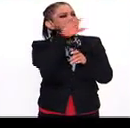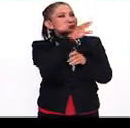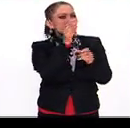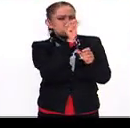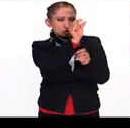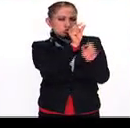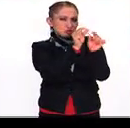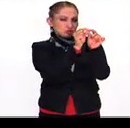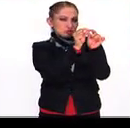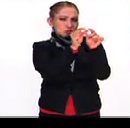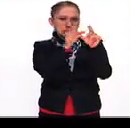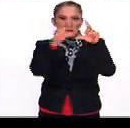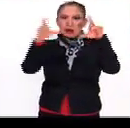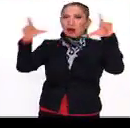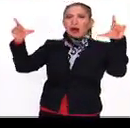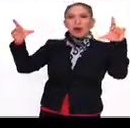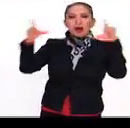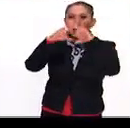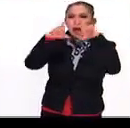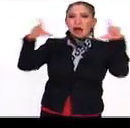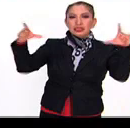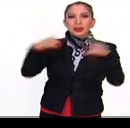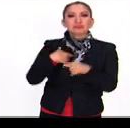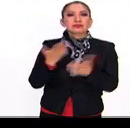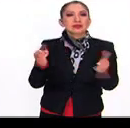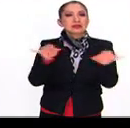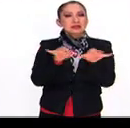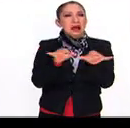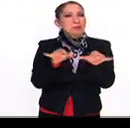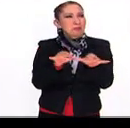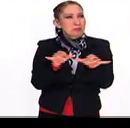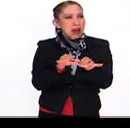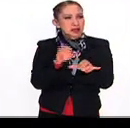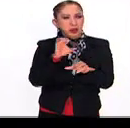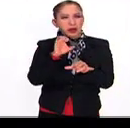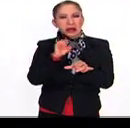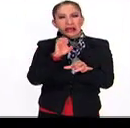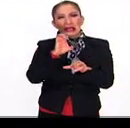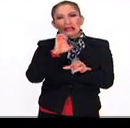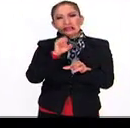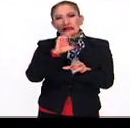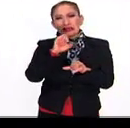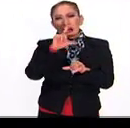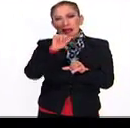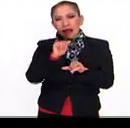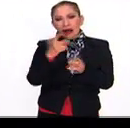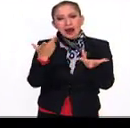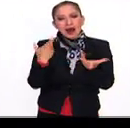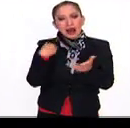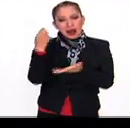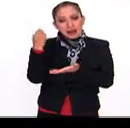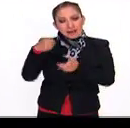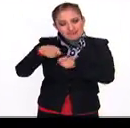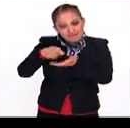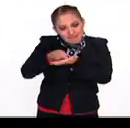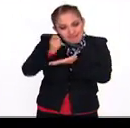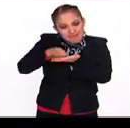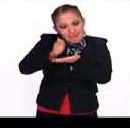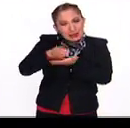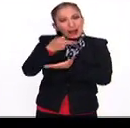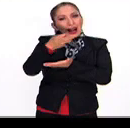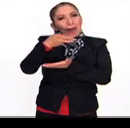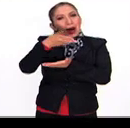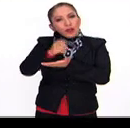muy chiquitas con grandes formatos. La escala es uno de los recursos que el grabado, pero también la